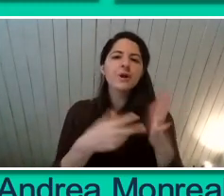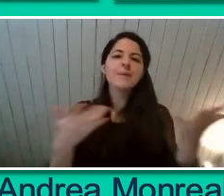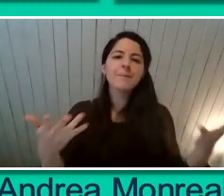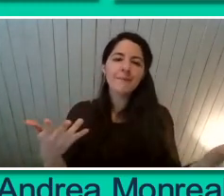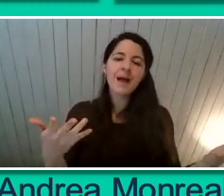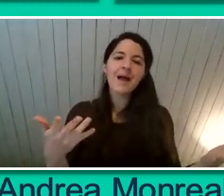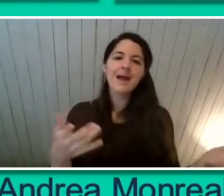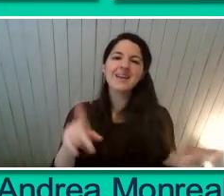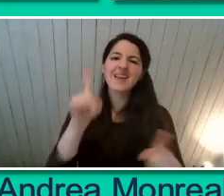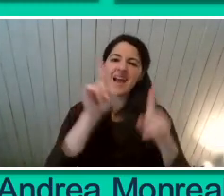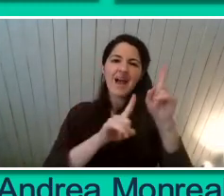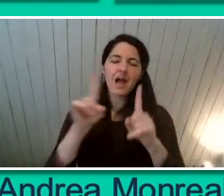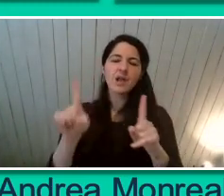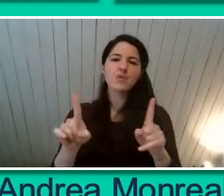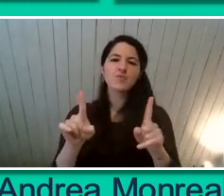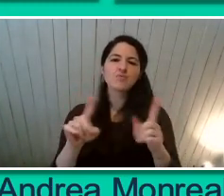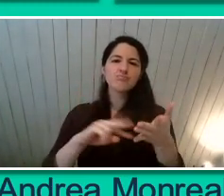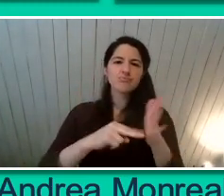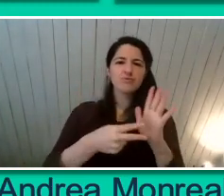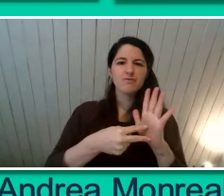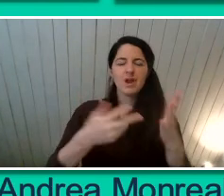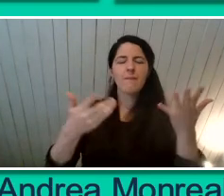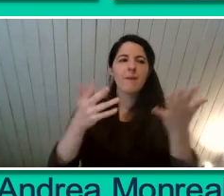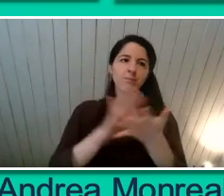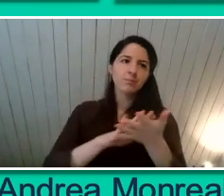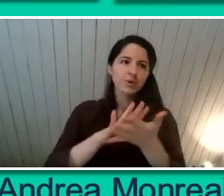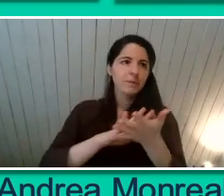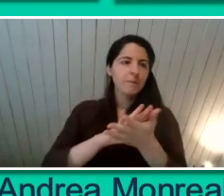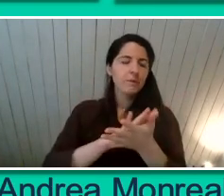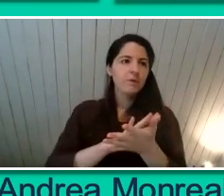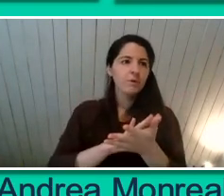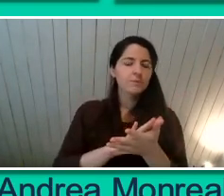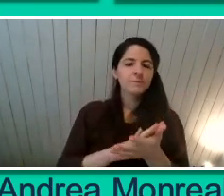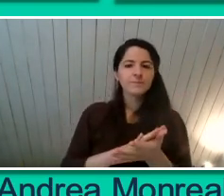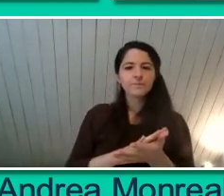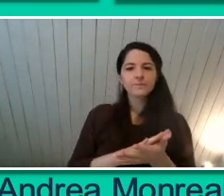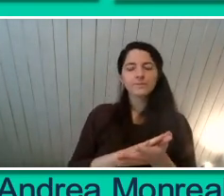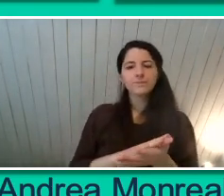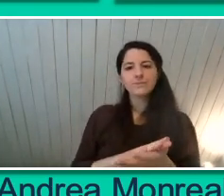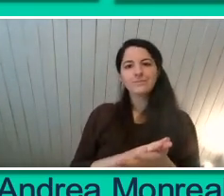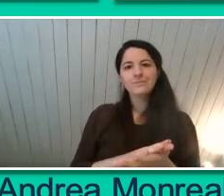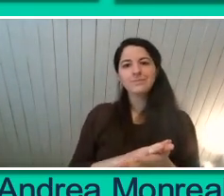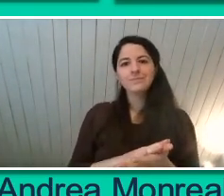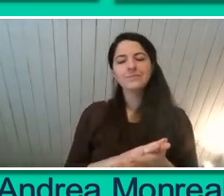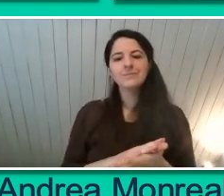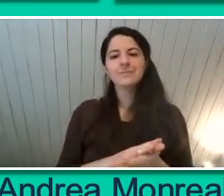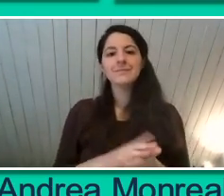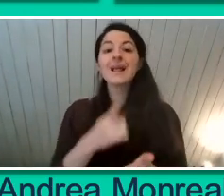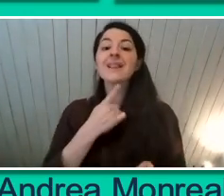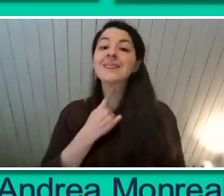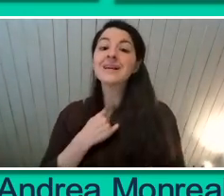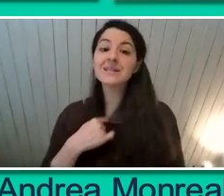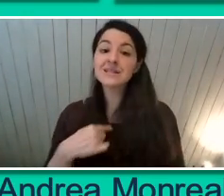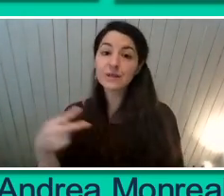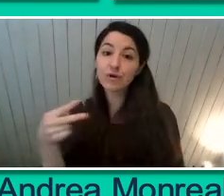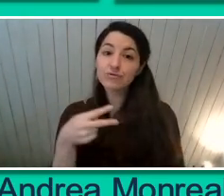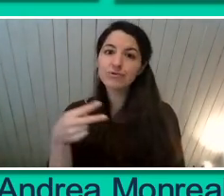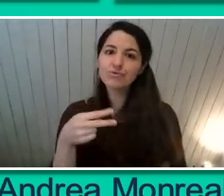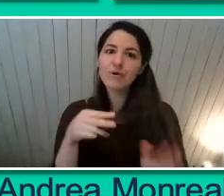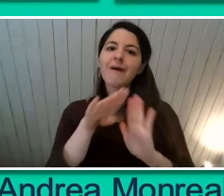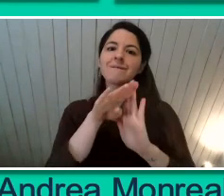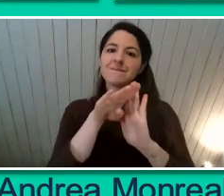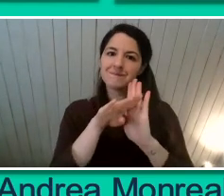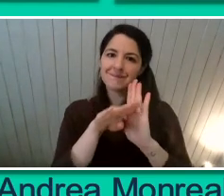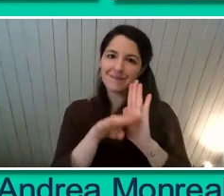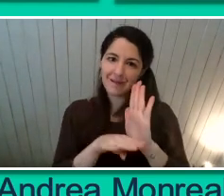deseables, como por ejemplo la disminución del deseo sexual, como por ejemplo